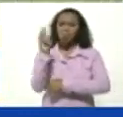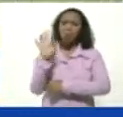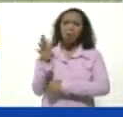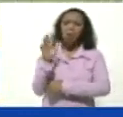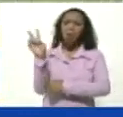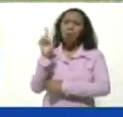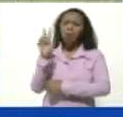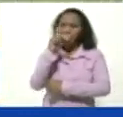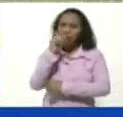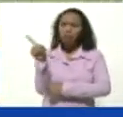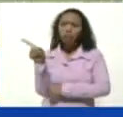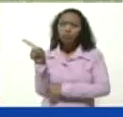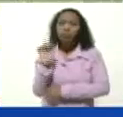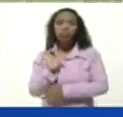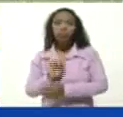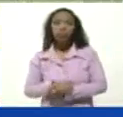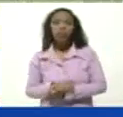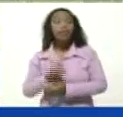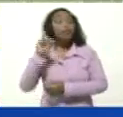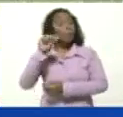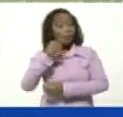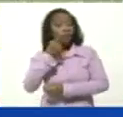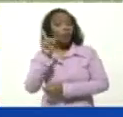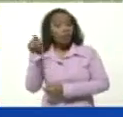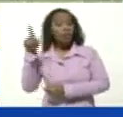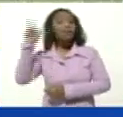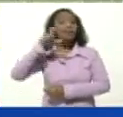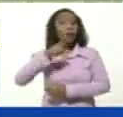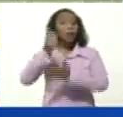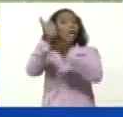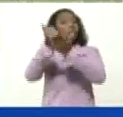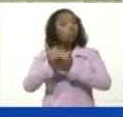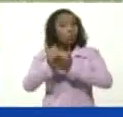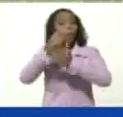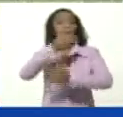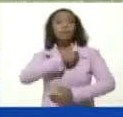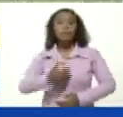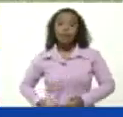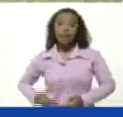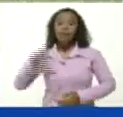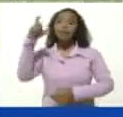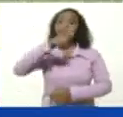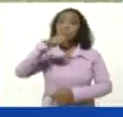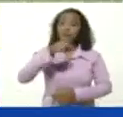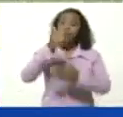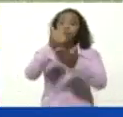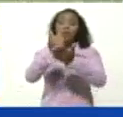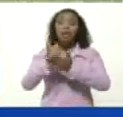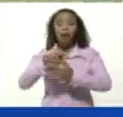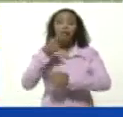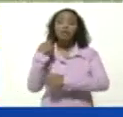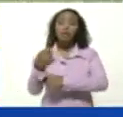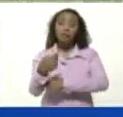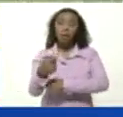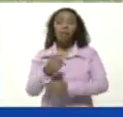años. También lo dijo, necesitamos de su ayuda, presidente. Necesitamos de su